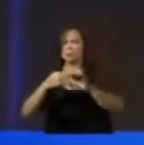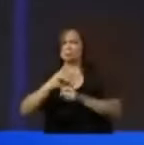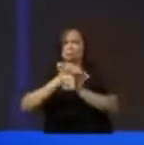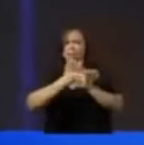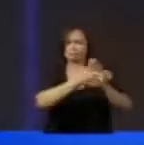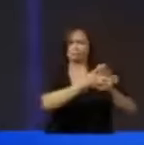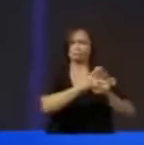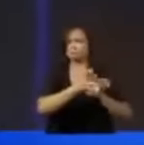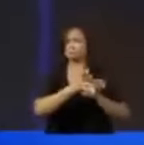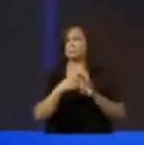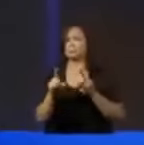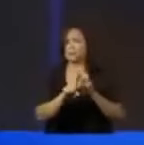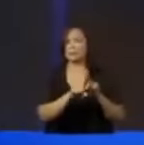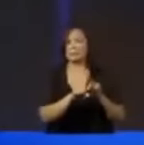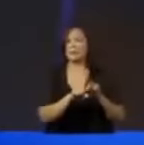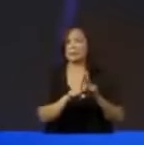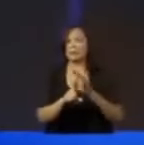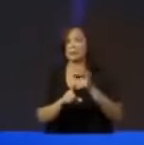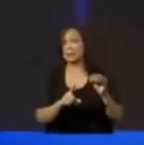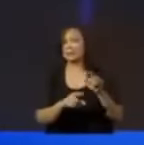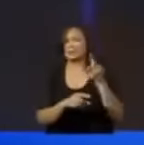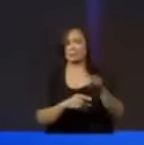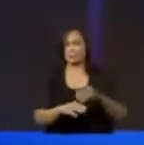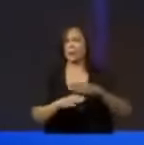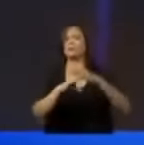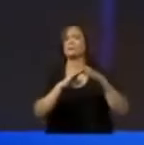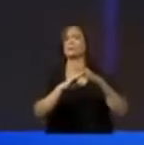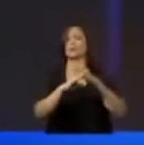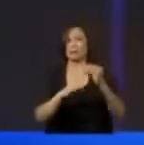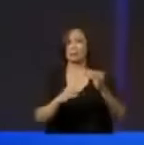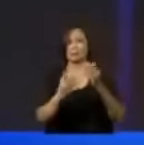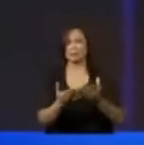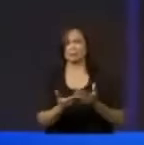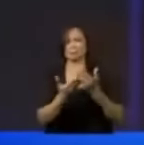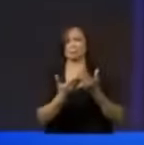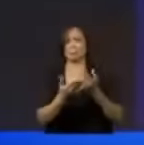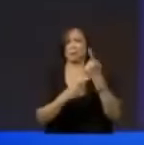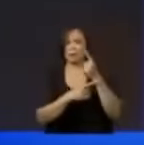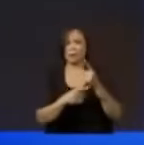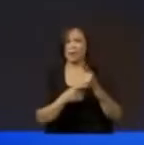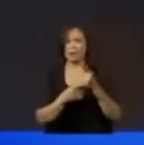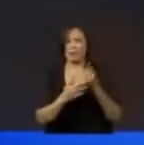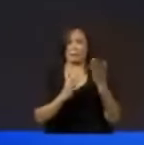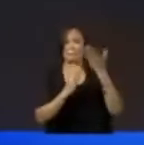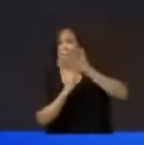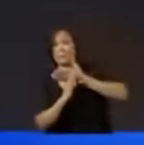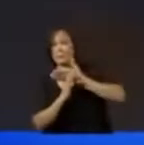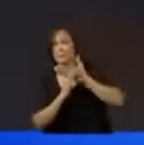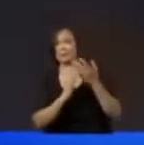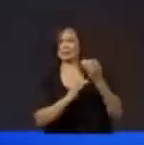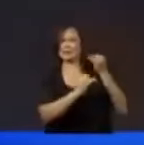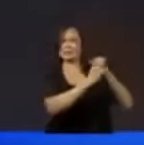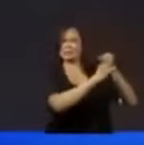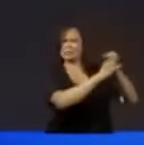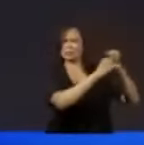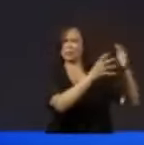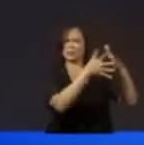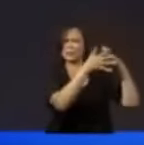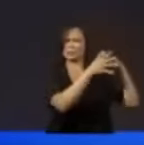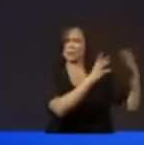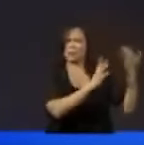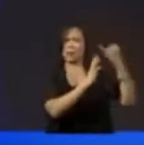fronterizos, pero además tenemos que evitar y plantarnos en cuanto a la injerencia de organismos